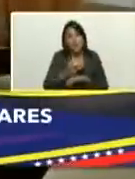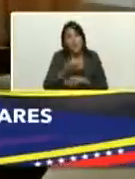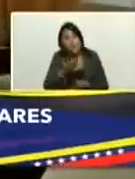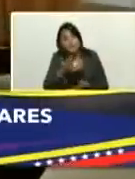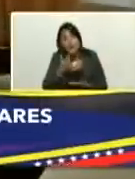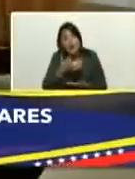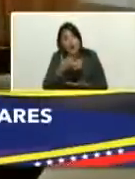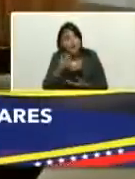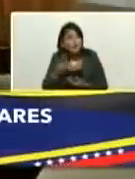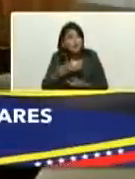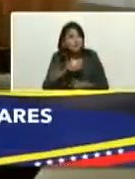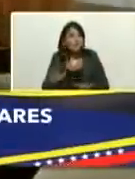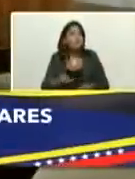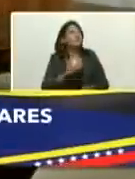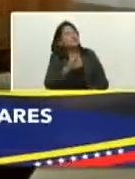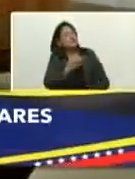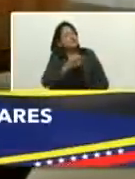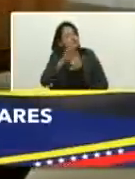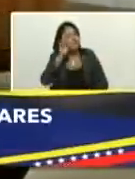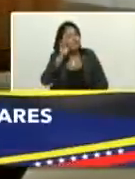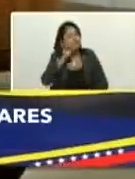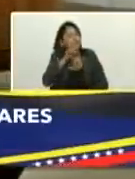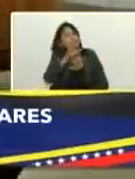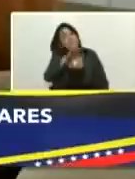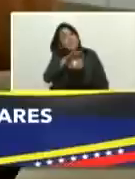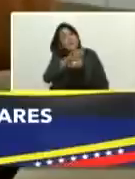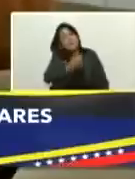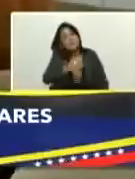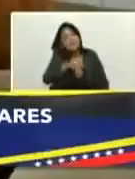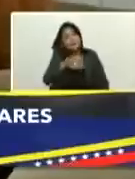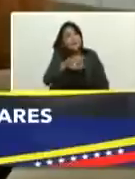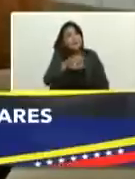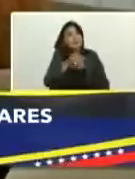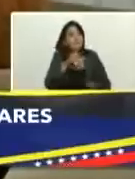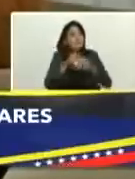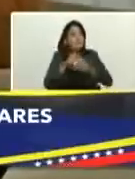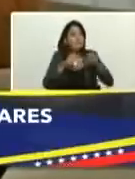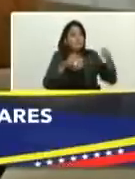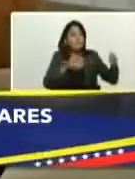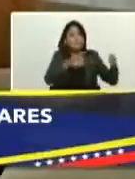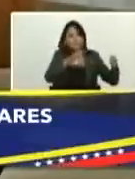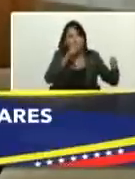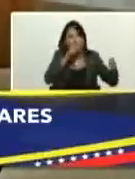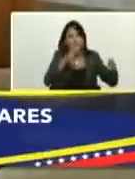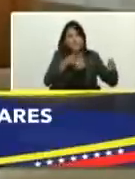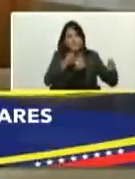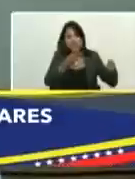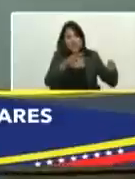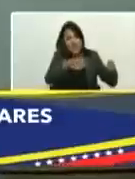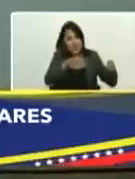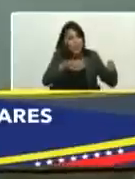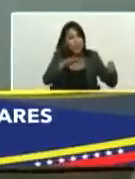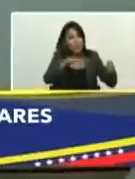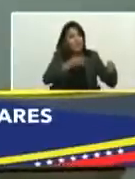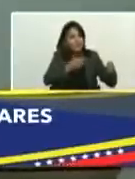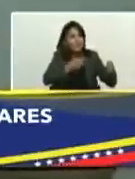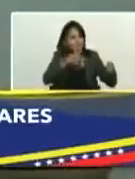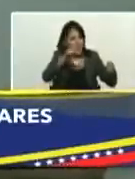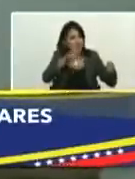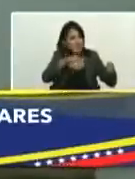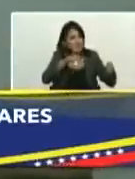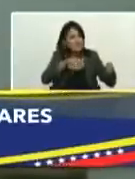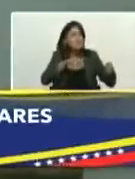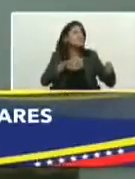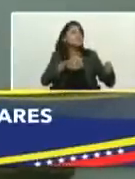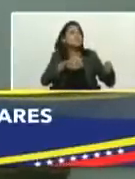gracias. Presidente, usted viene también a escuchar a Leandro Mar Tiapa, vocero comunal, para que le